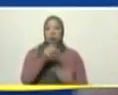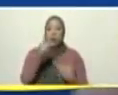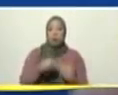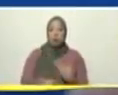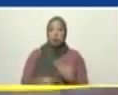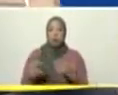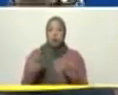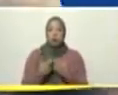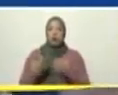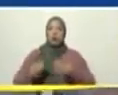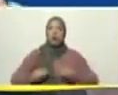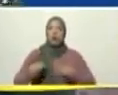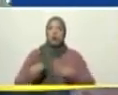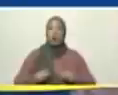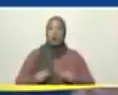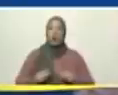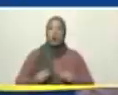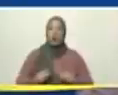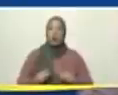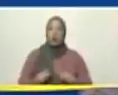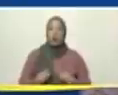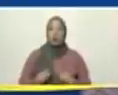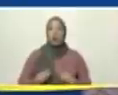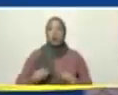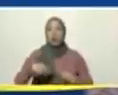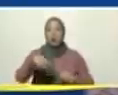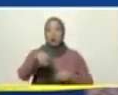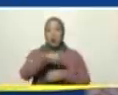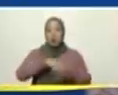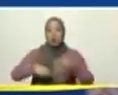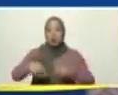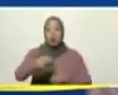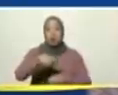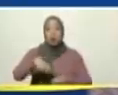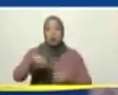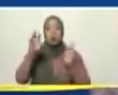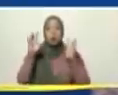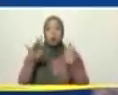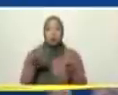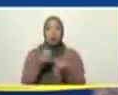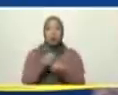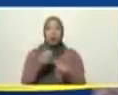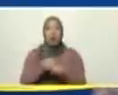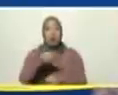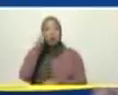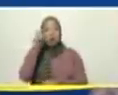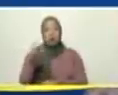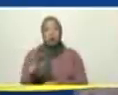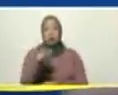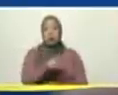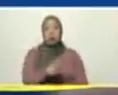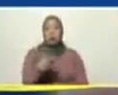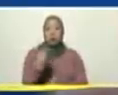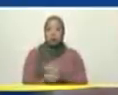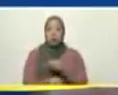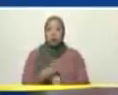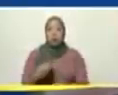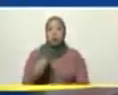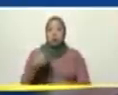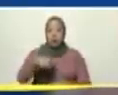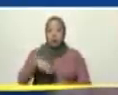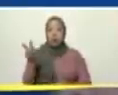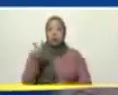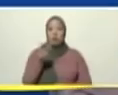de viviendas para los inmigrantes en Recoleta, un gran trabajo con el pueblo, y es algo muy similar a lo que estamos haciendo en